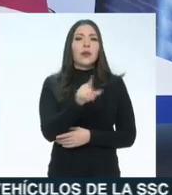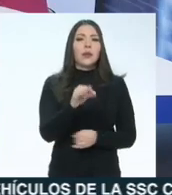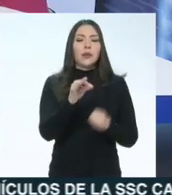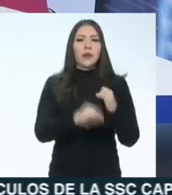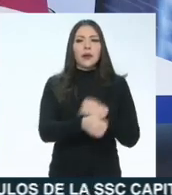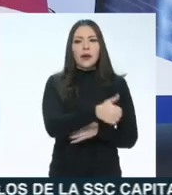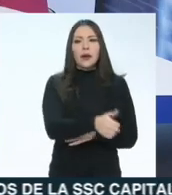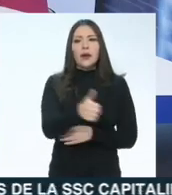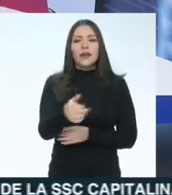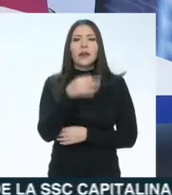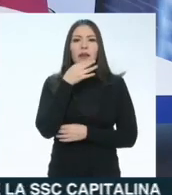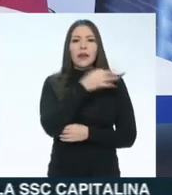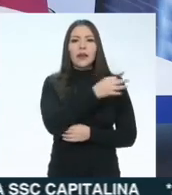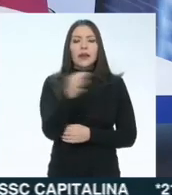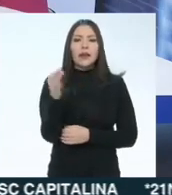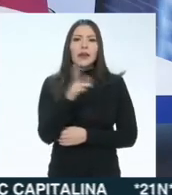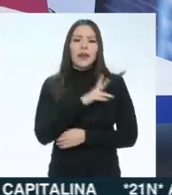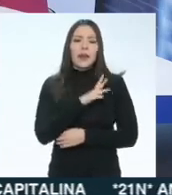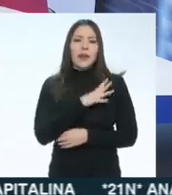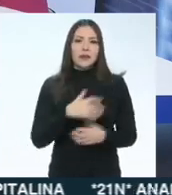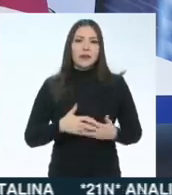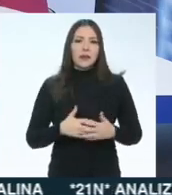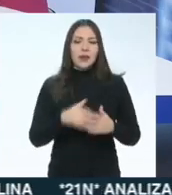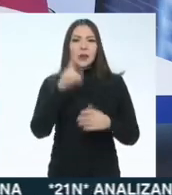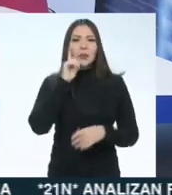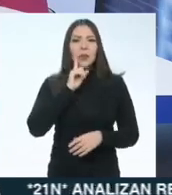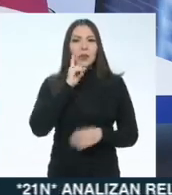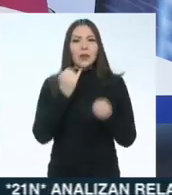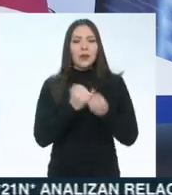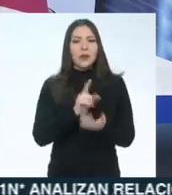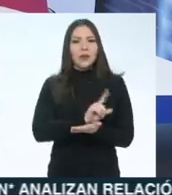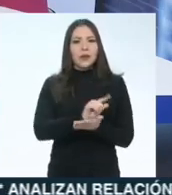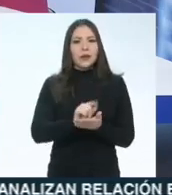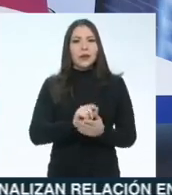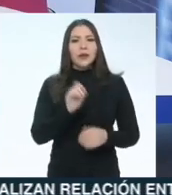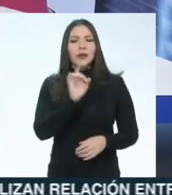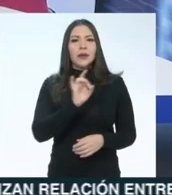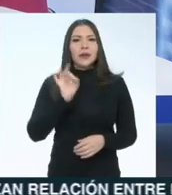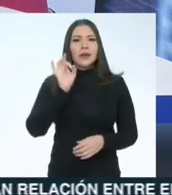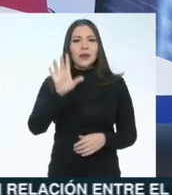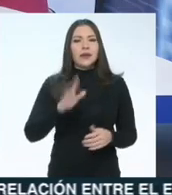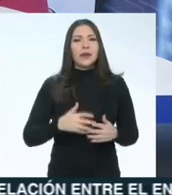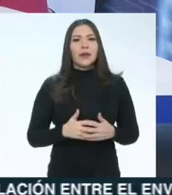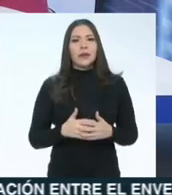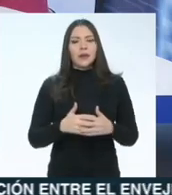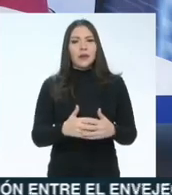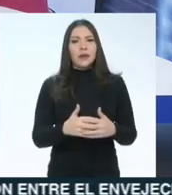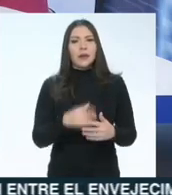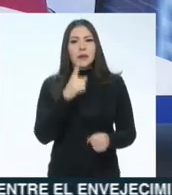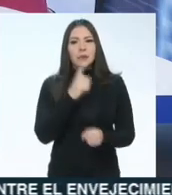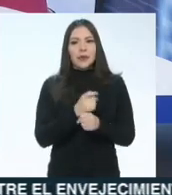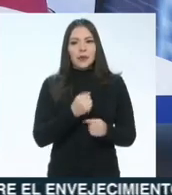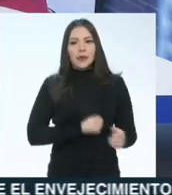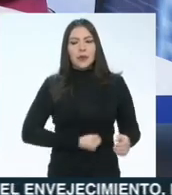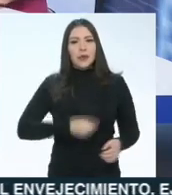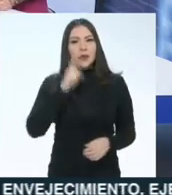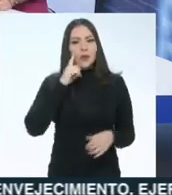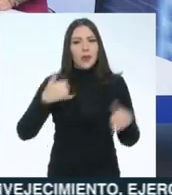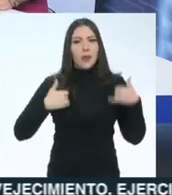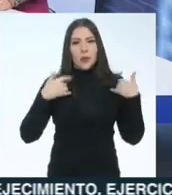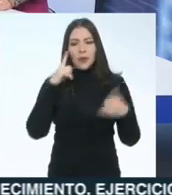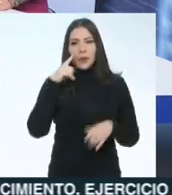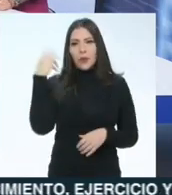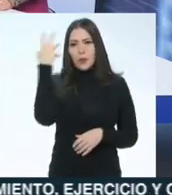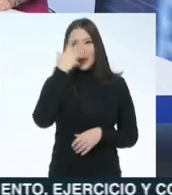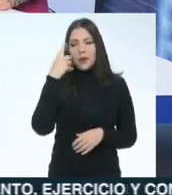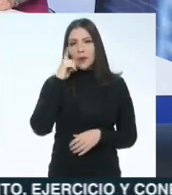dijo, vamos a ser papás. También la chica ya subió a sus redes sociales su primer ultrasonido. Modelo y pues ya- australiana es ella, me parece. Exactamente. Muy joven, Sí, muy joven. guapa. Igual que el Chicharito. Y que